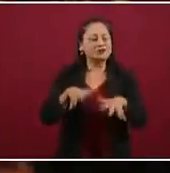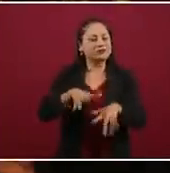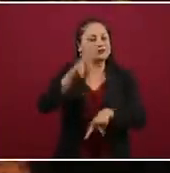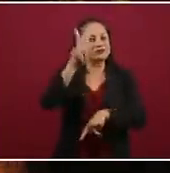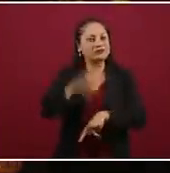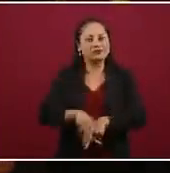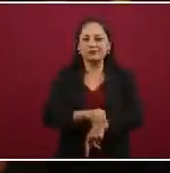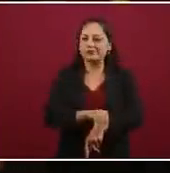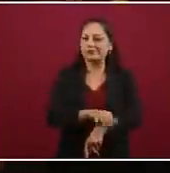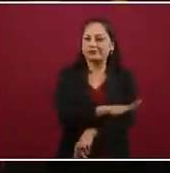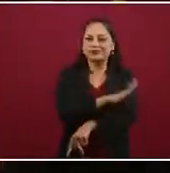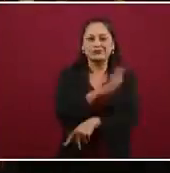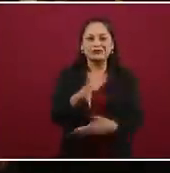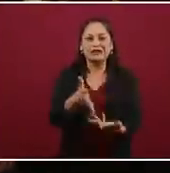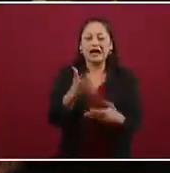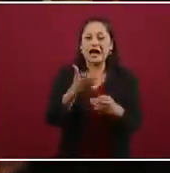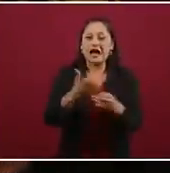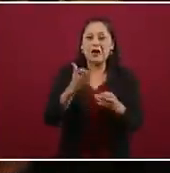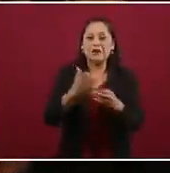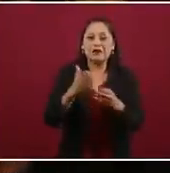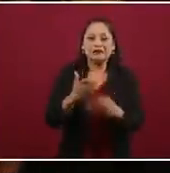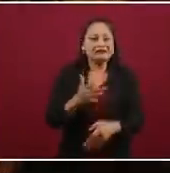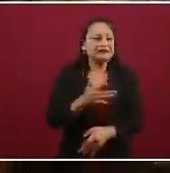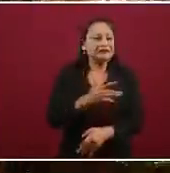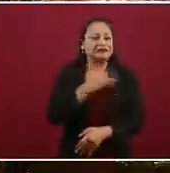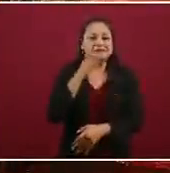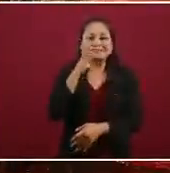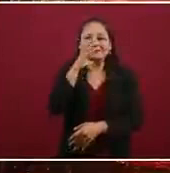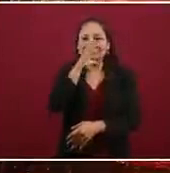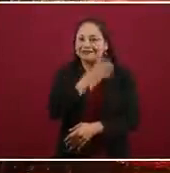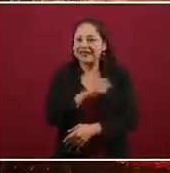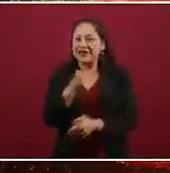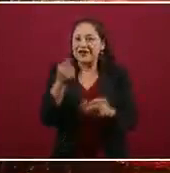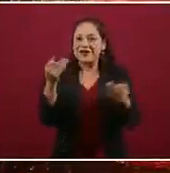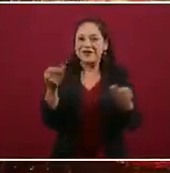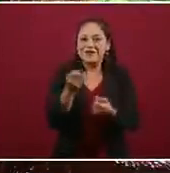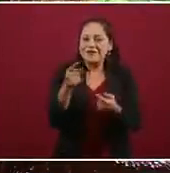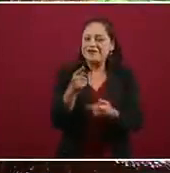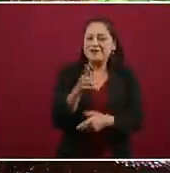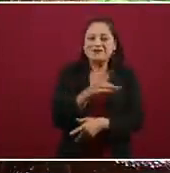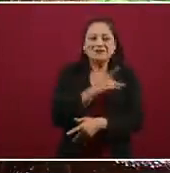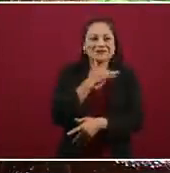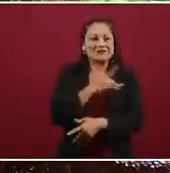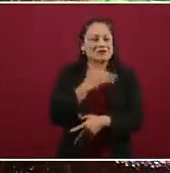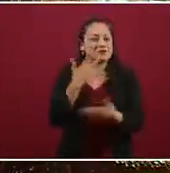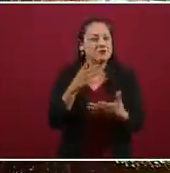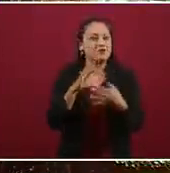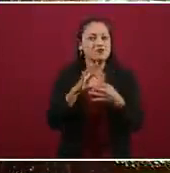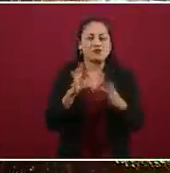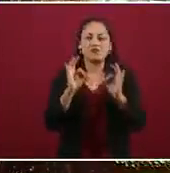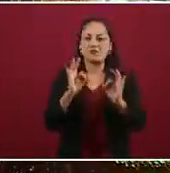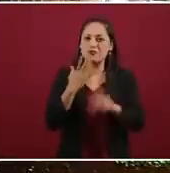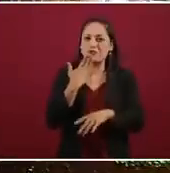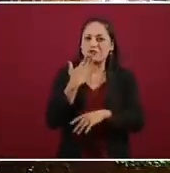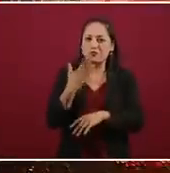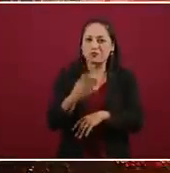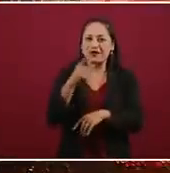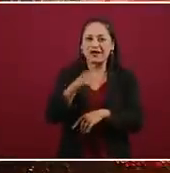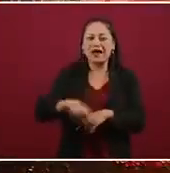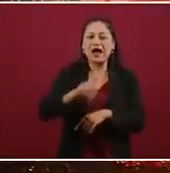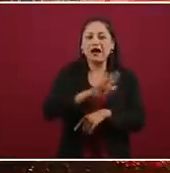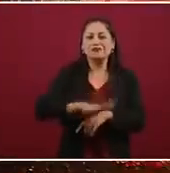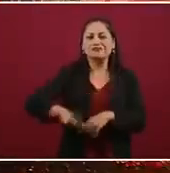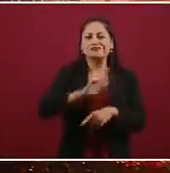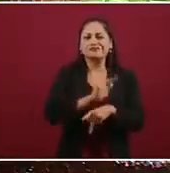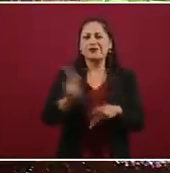El clima es una noche estupenda, de verano todavía, en donde el griterío se